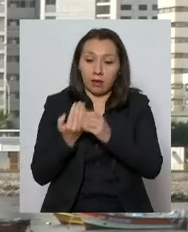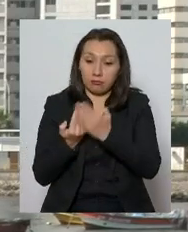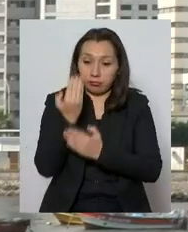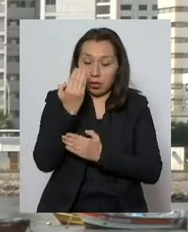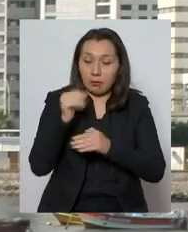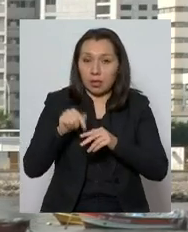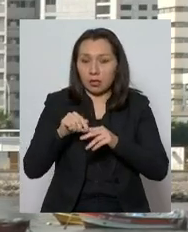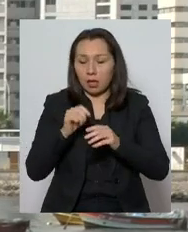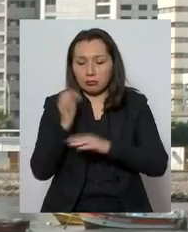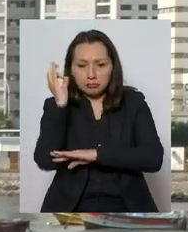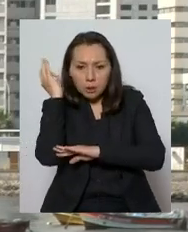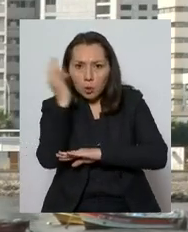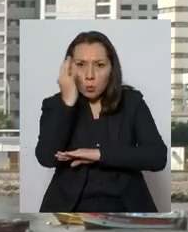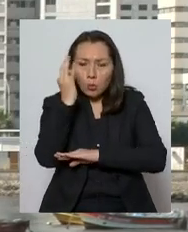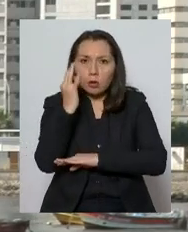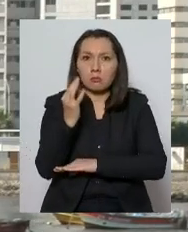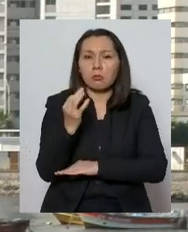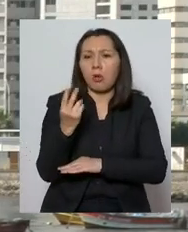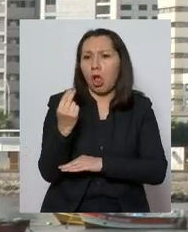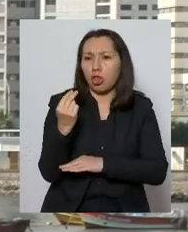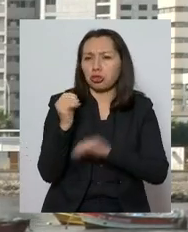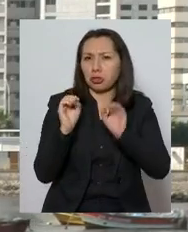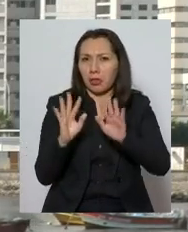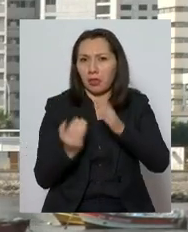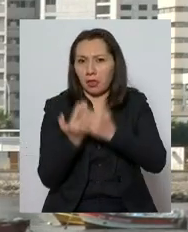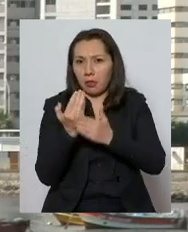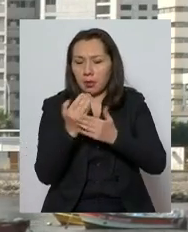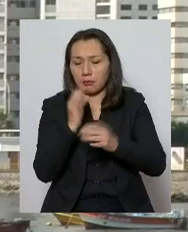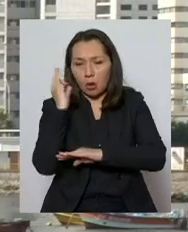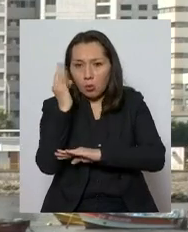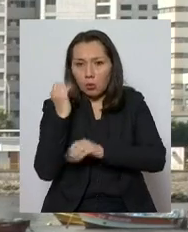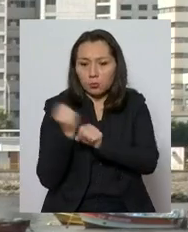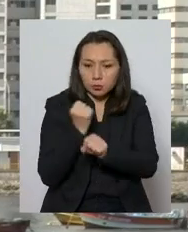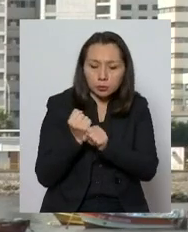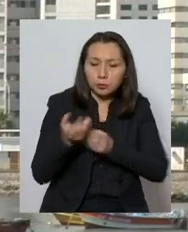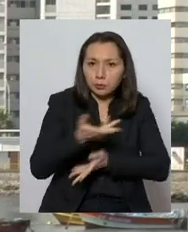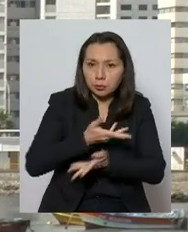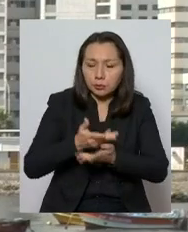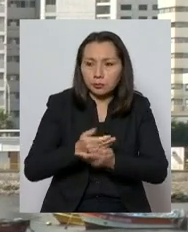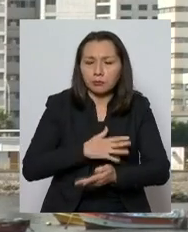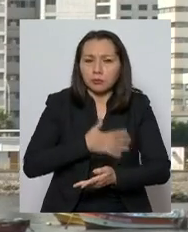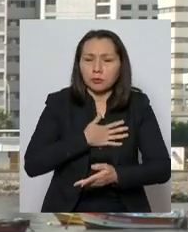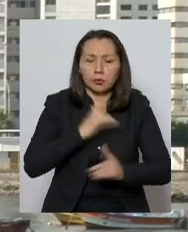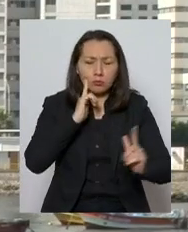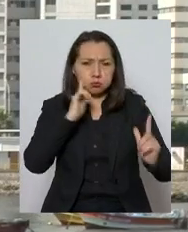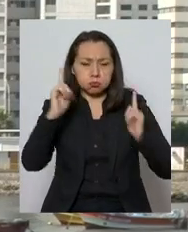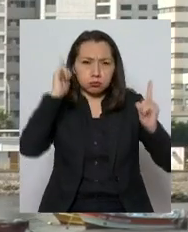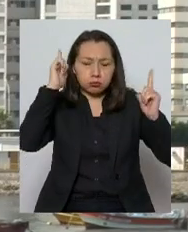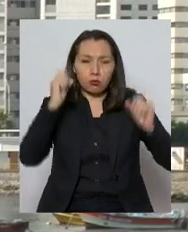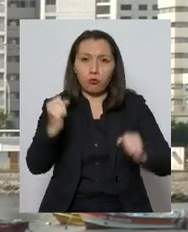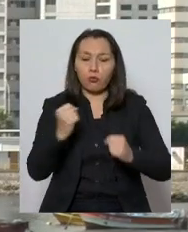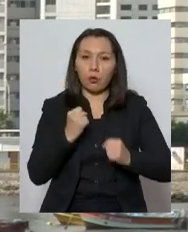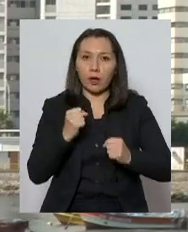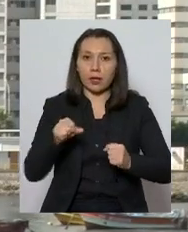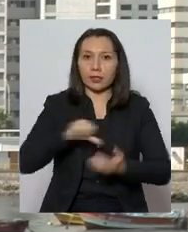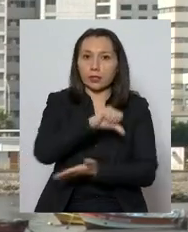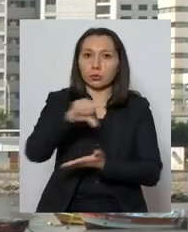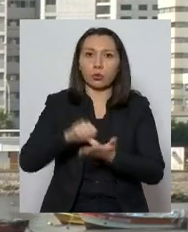mañana, a las 12:10 exactamente, sentimos un bullicio inmenso en la ciudad.